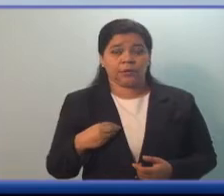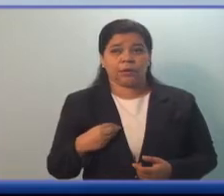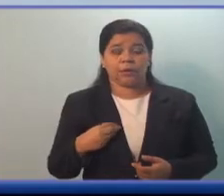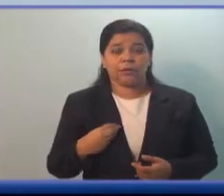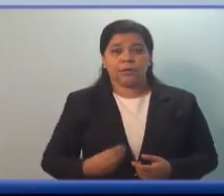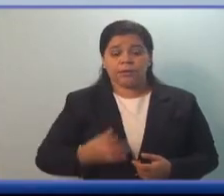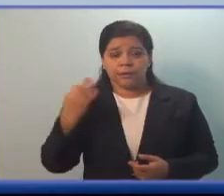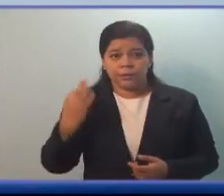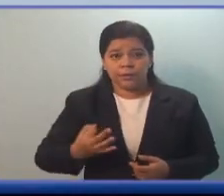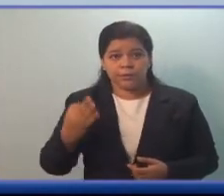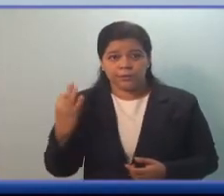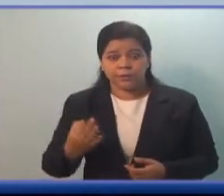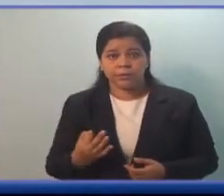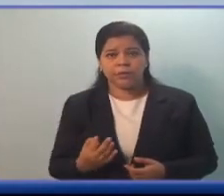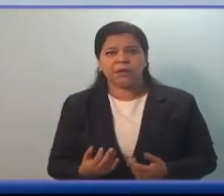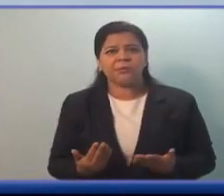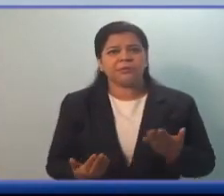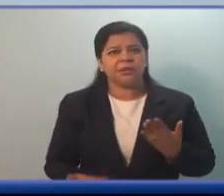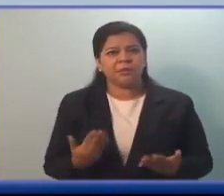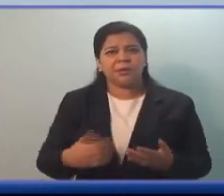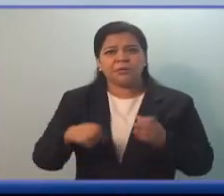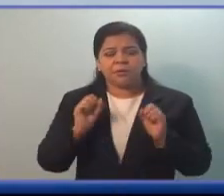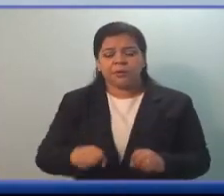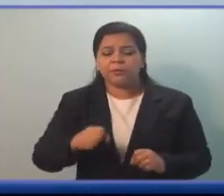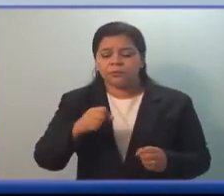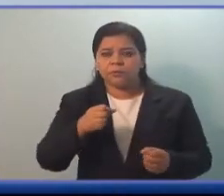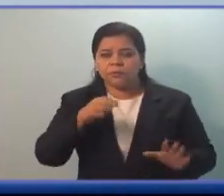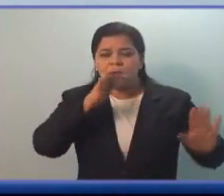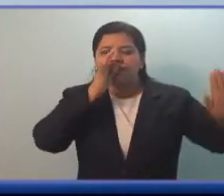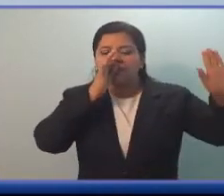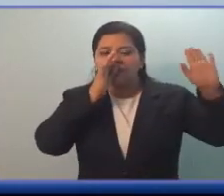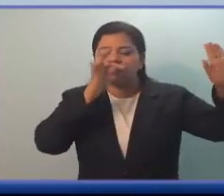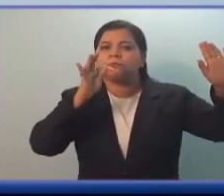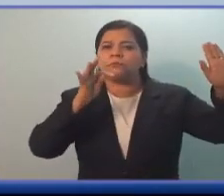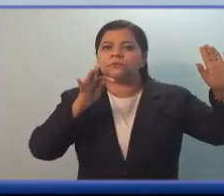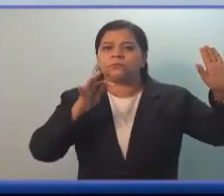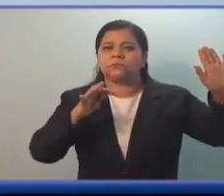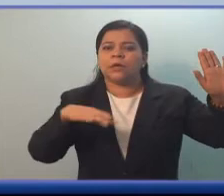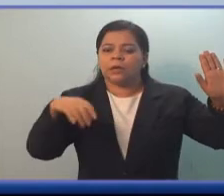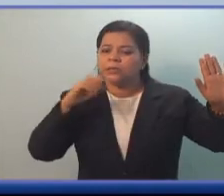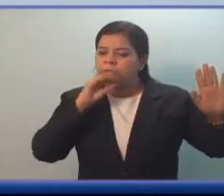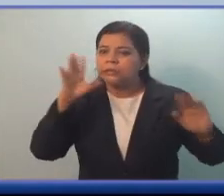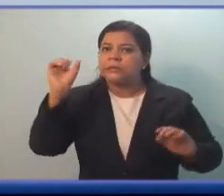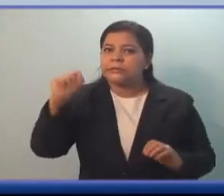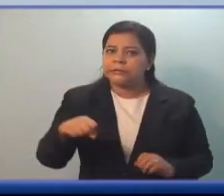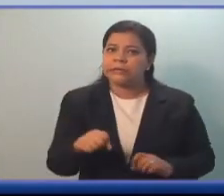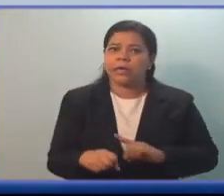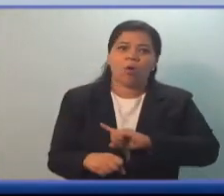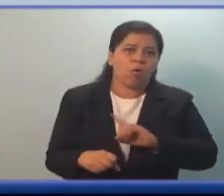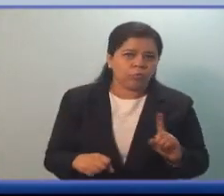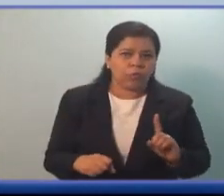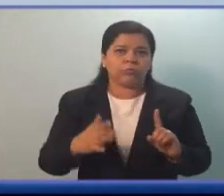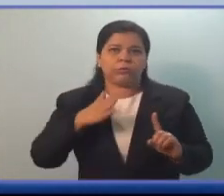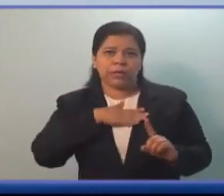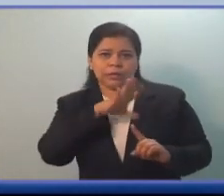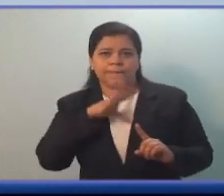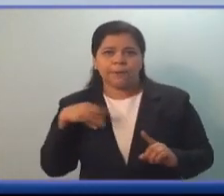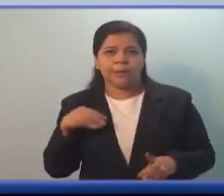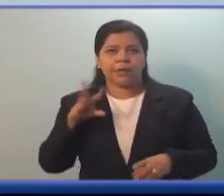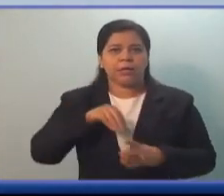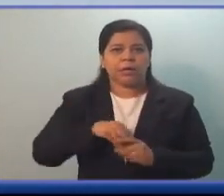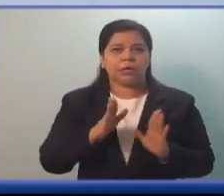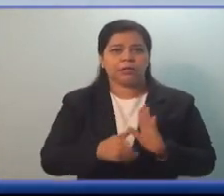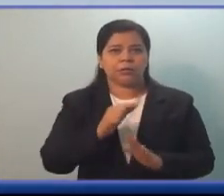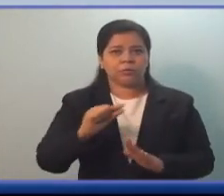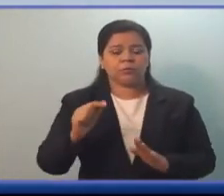que, pudiéramos hasta decir una declaración jurada de que sí o que no, ¿verdad? Para precisamente ir eliminando